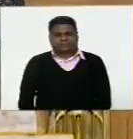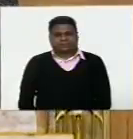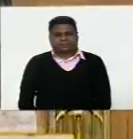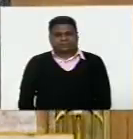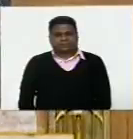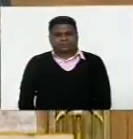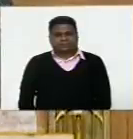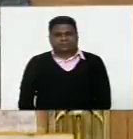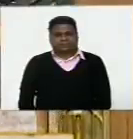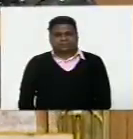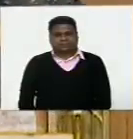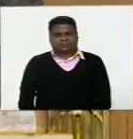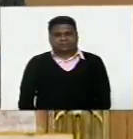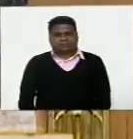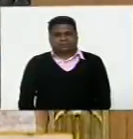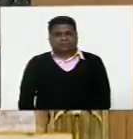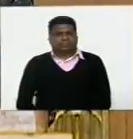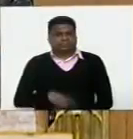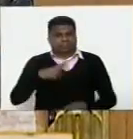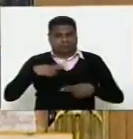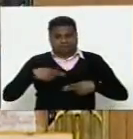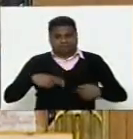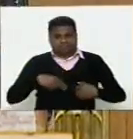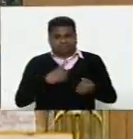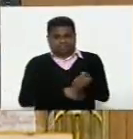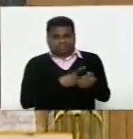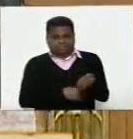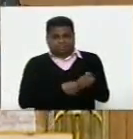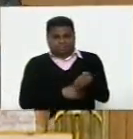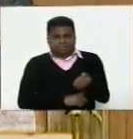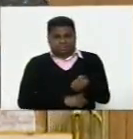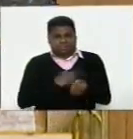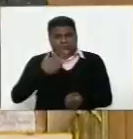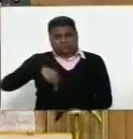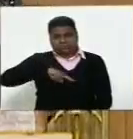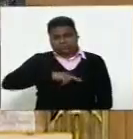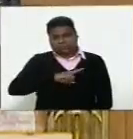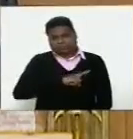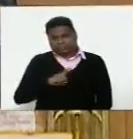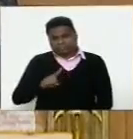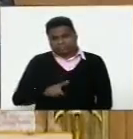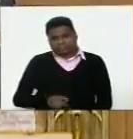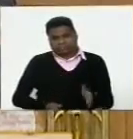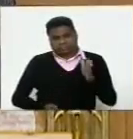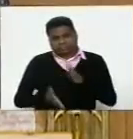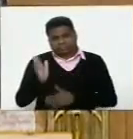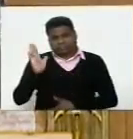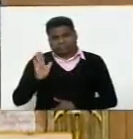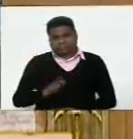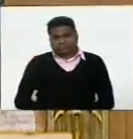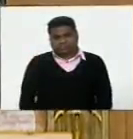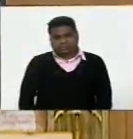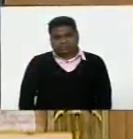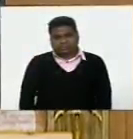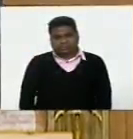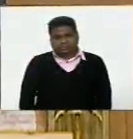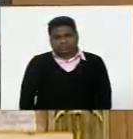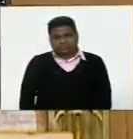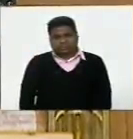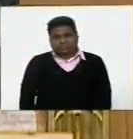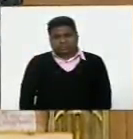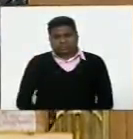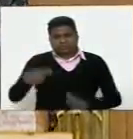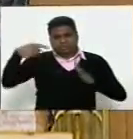Y por eso, hermanas y hermanos, nosotros tenemos que ir hacia una